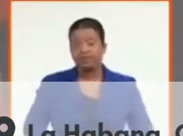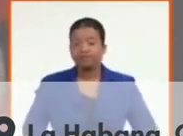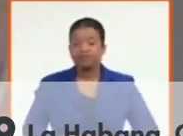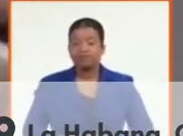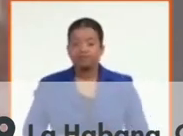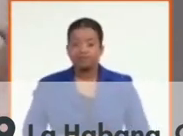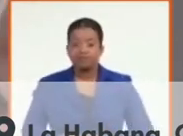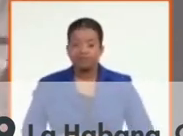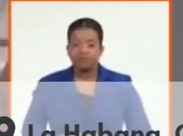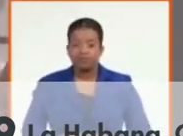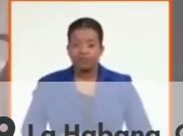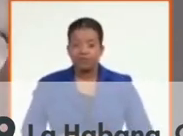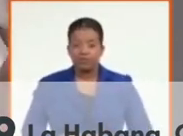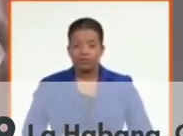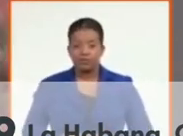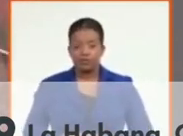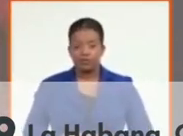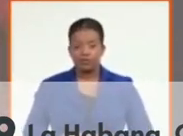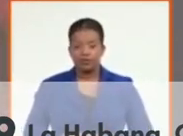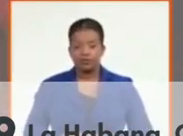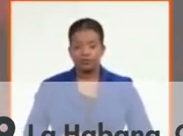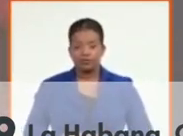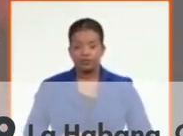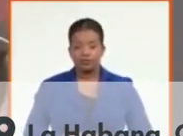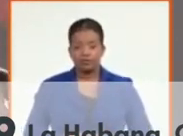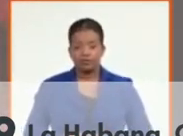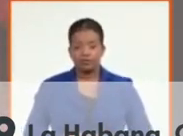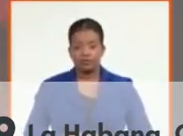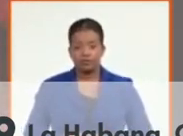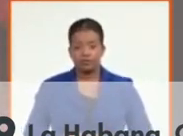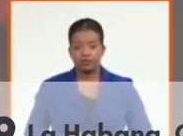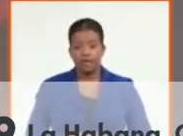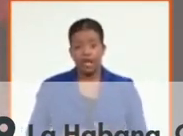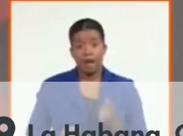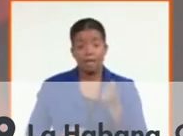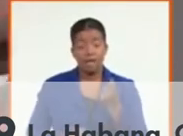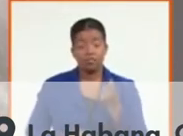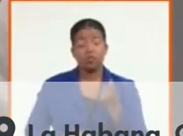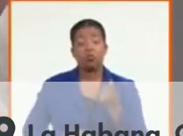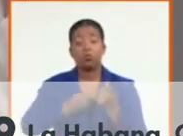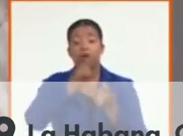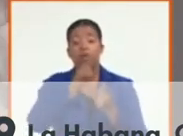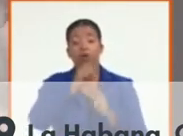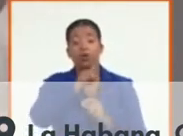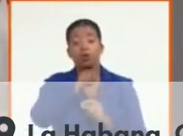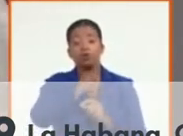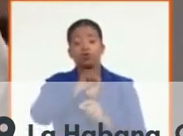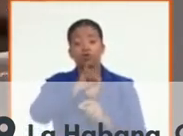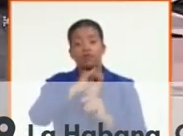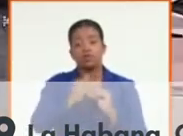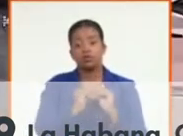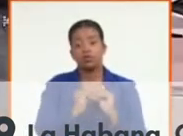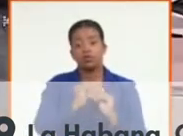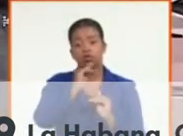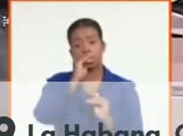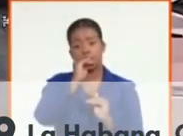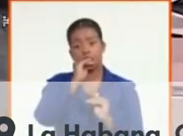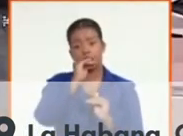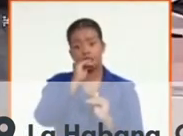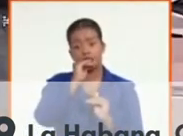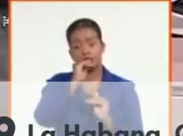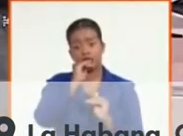y teóricamente el precio va a subir 1,6 veces nada que ver con la realidad eso